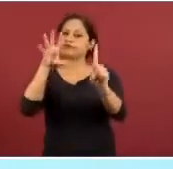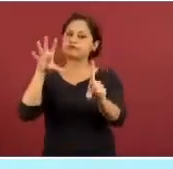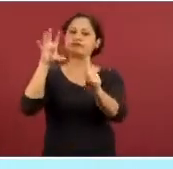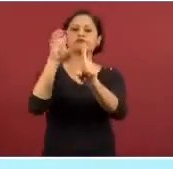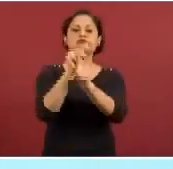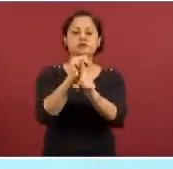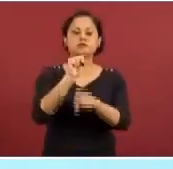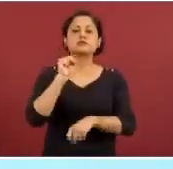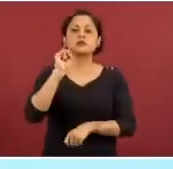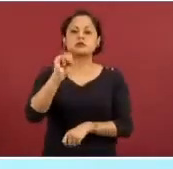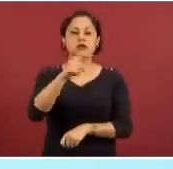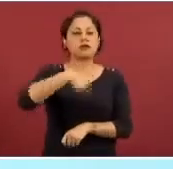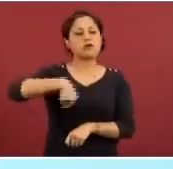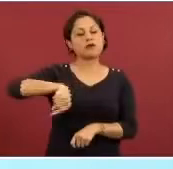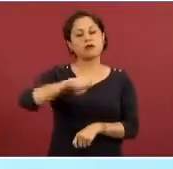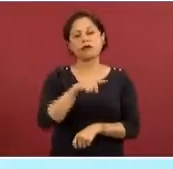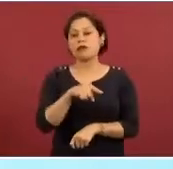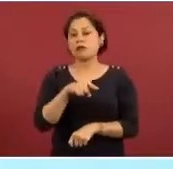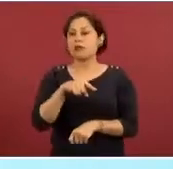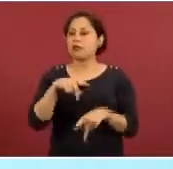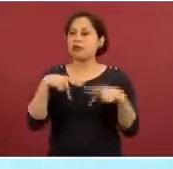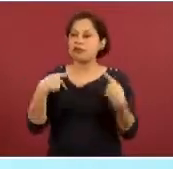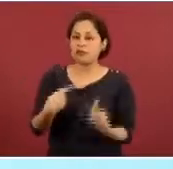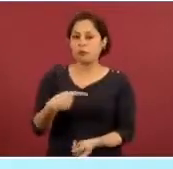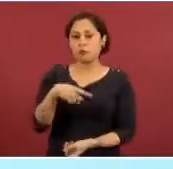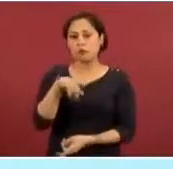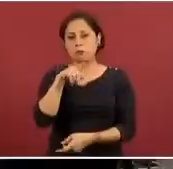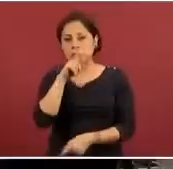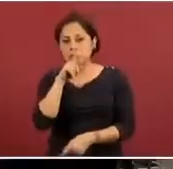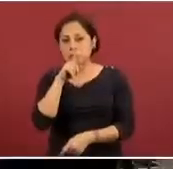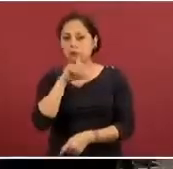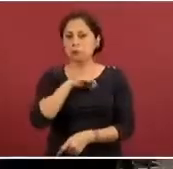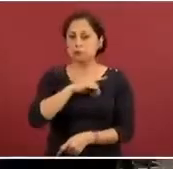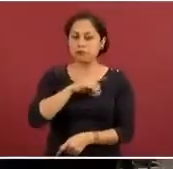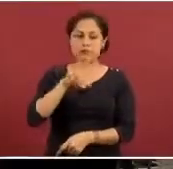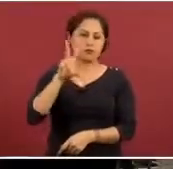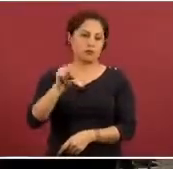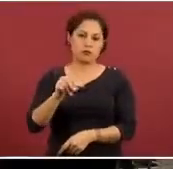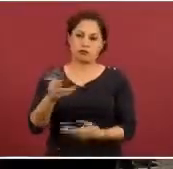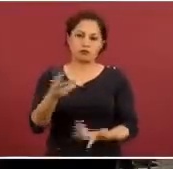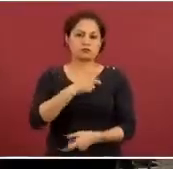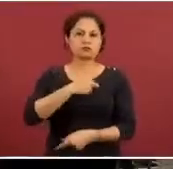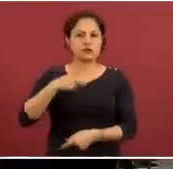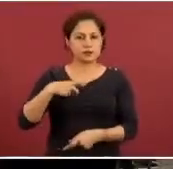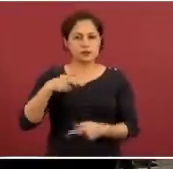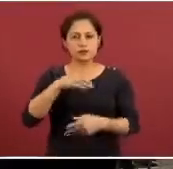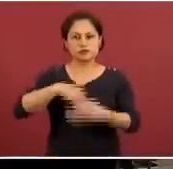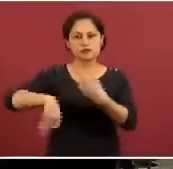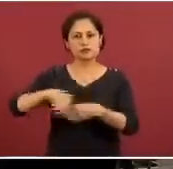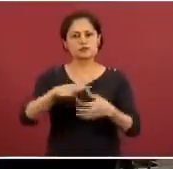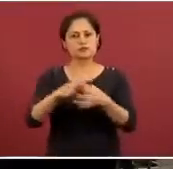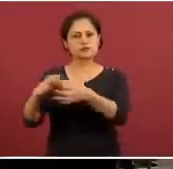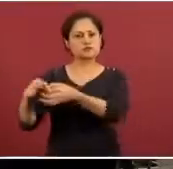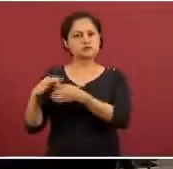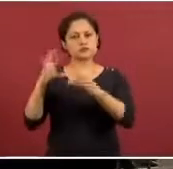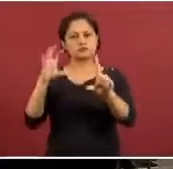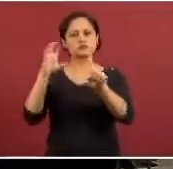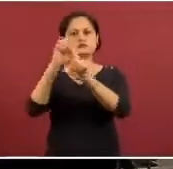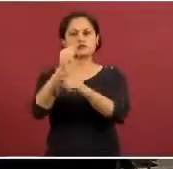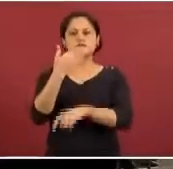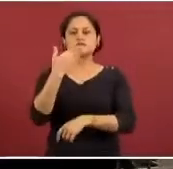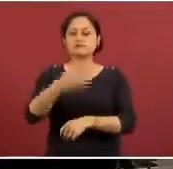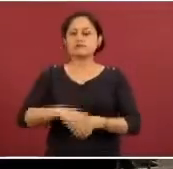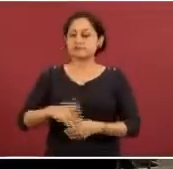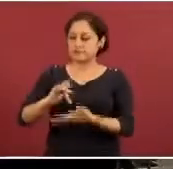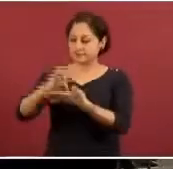salud, somos mucha institución para el fracaso. Gracias. Gracias, doctor Borja. Le dejamos entonces, le pido a la